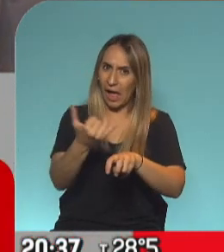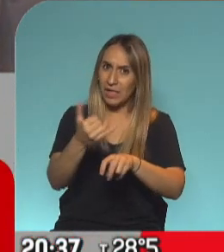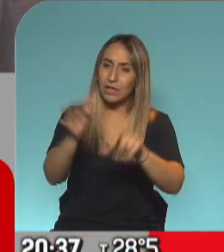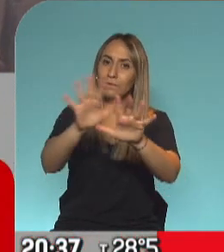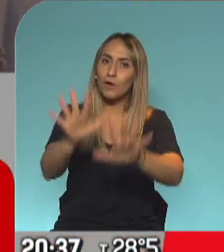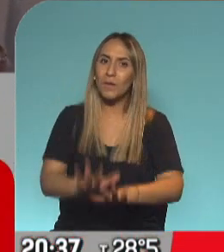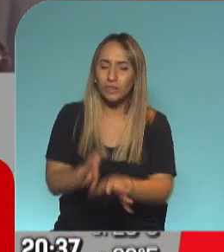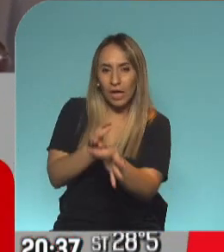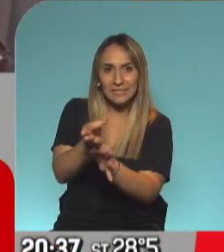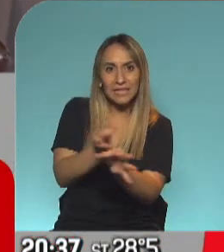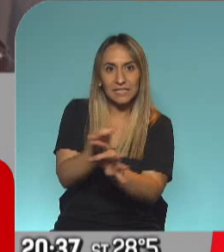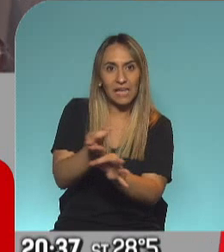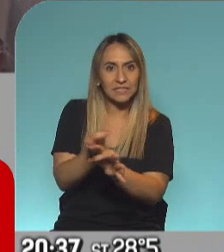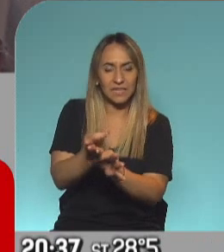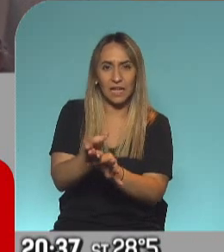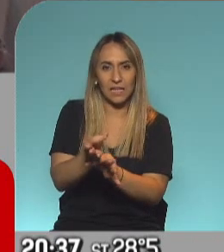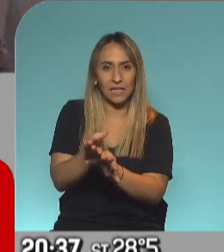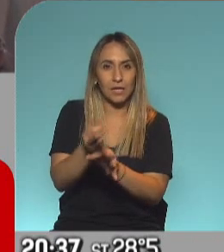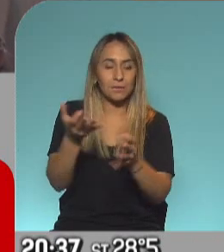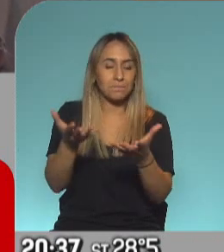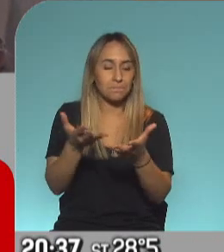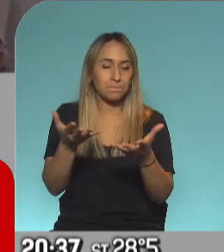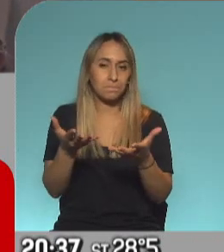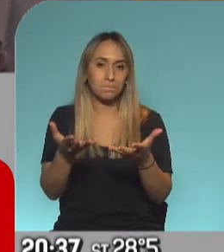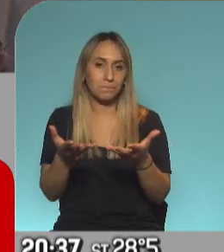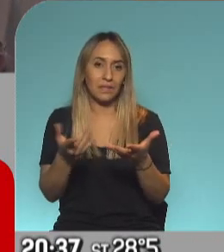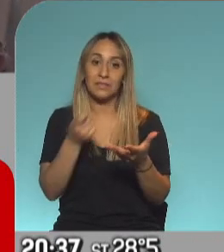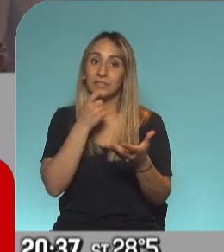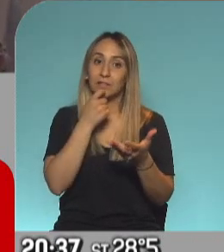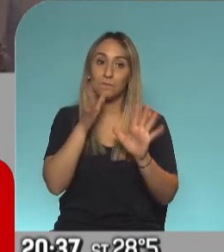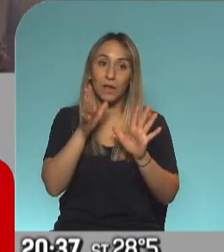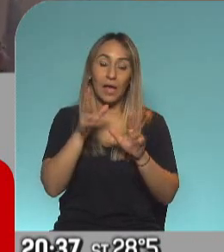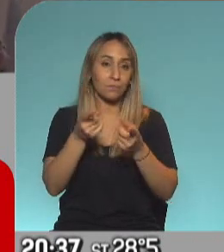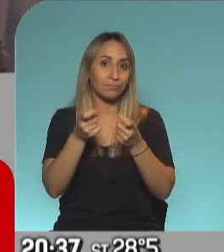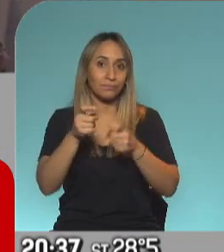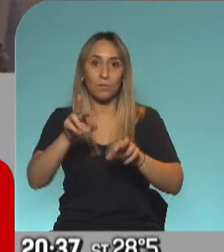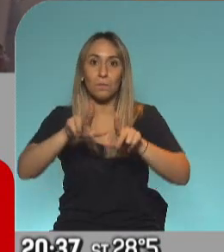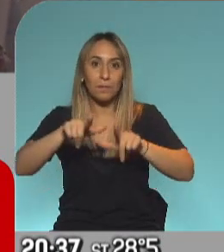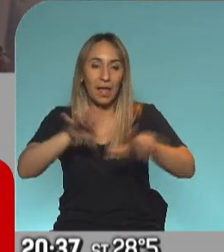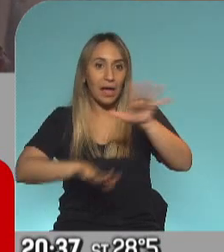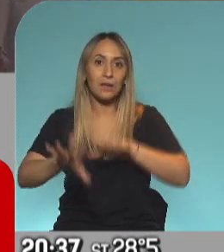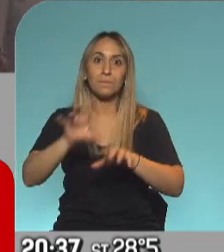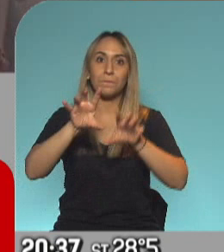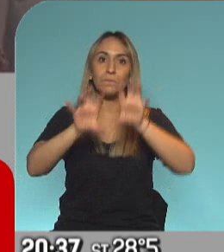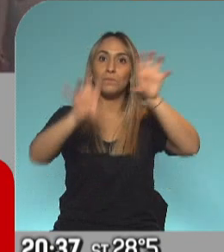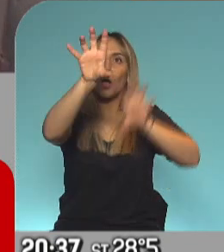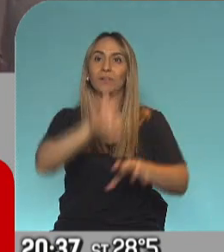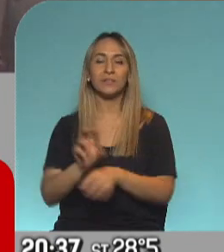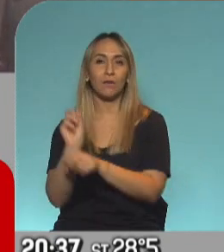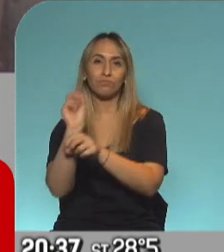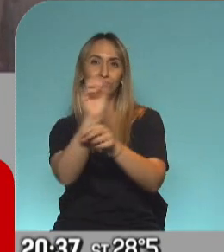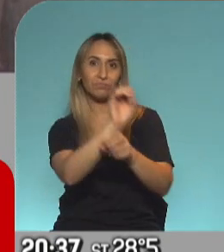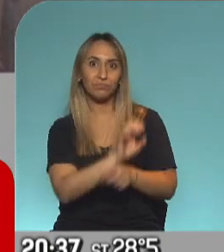ellos en el caso de que se trabaje en una articulación logística para esa distribución hacia las provincias?